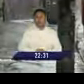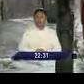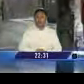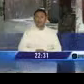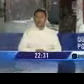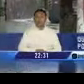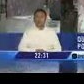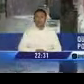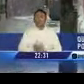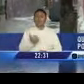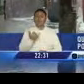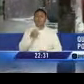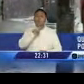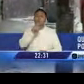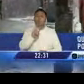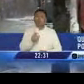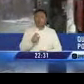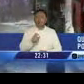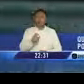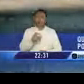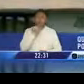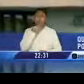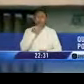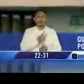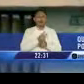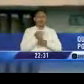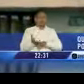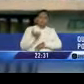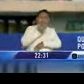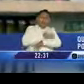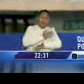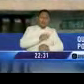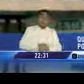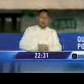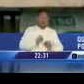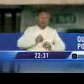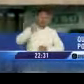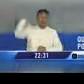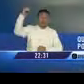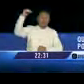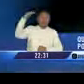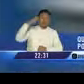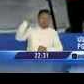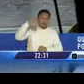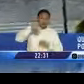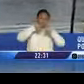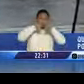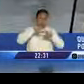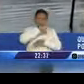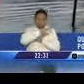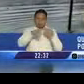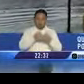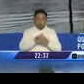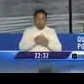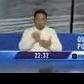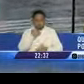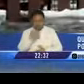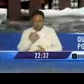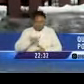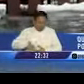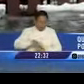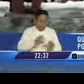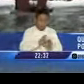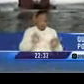Frente a esto, la pregunta es cómo prevenir las emergencias. El utilizar las horas en las que hay sol para revisar cubiertas y drenajes para